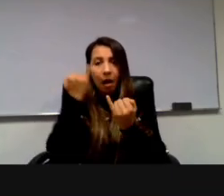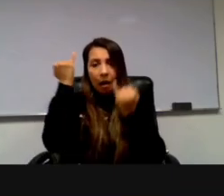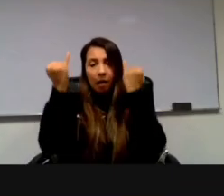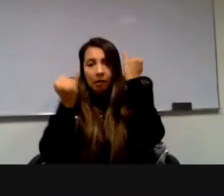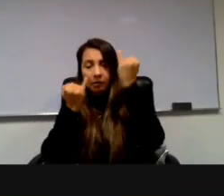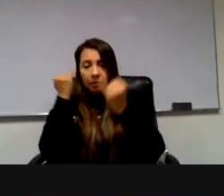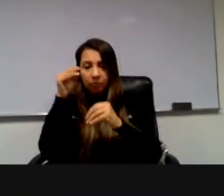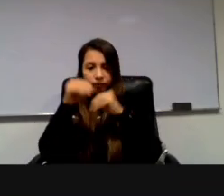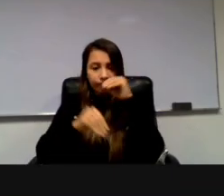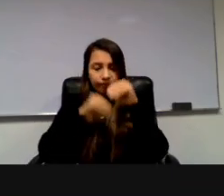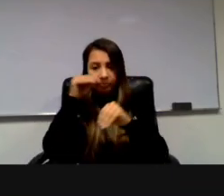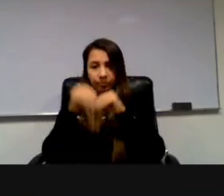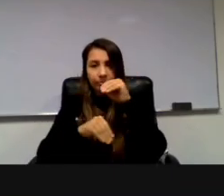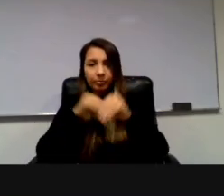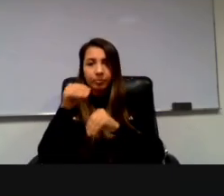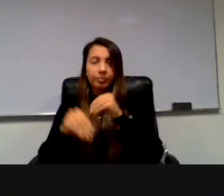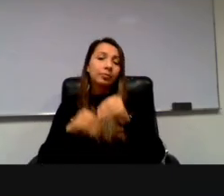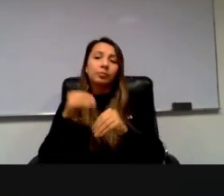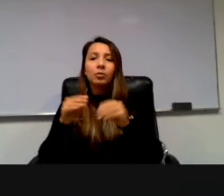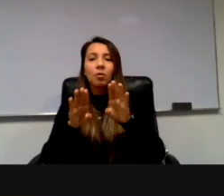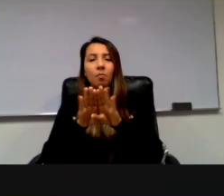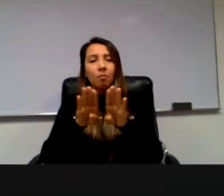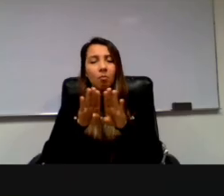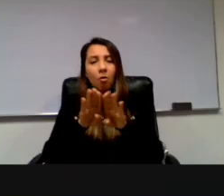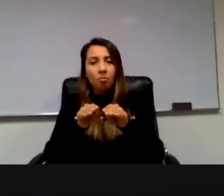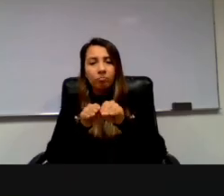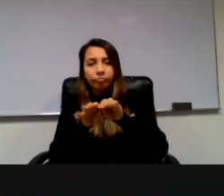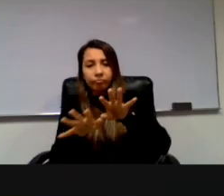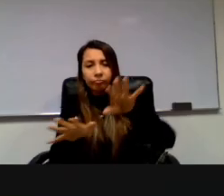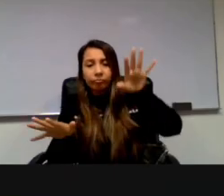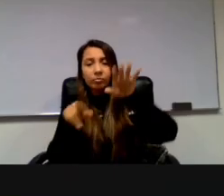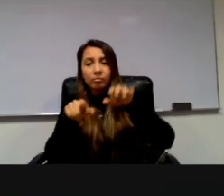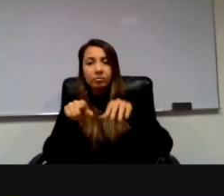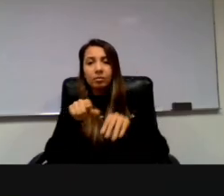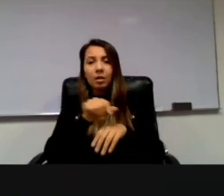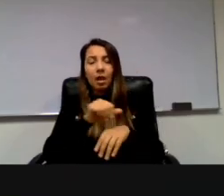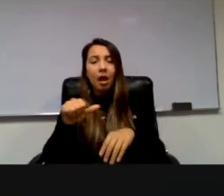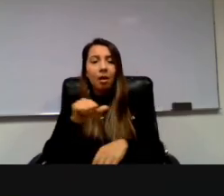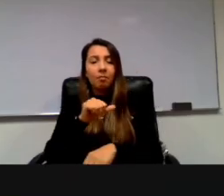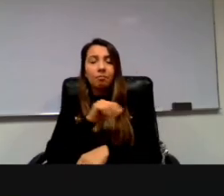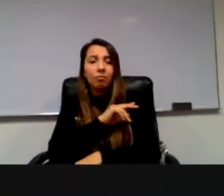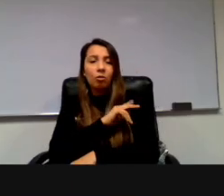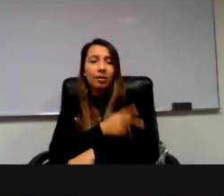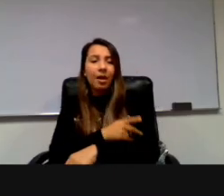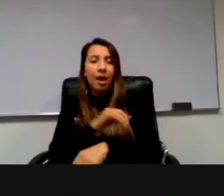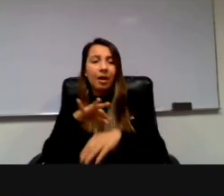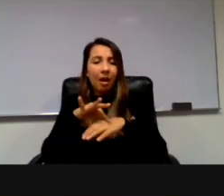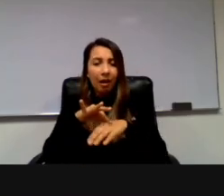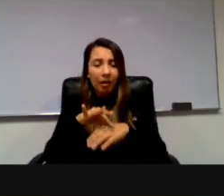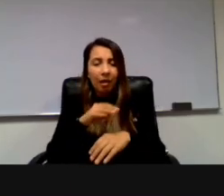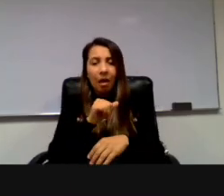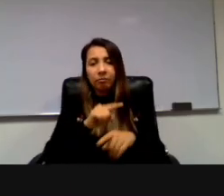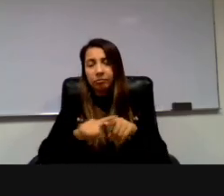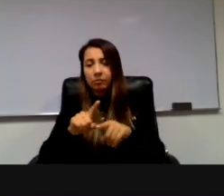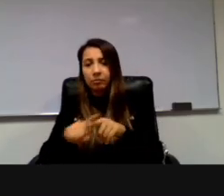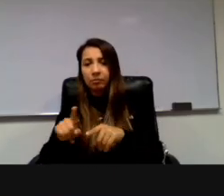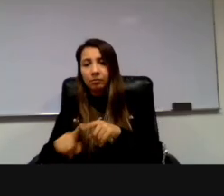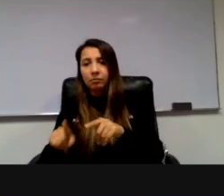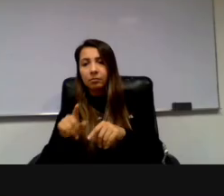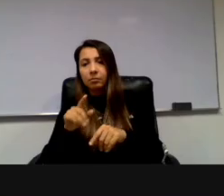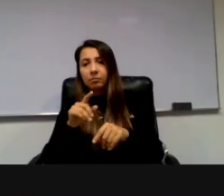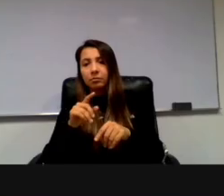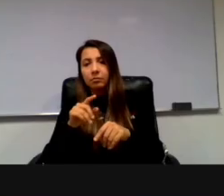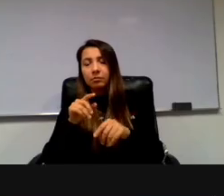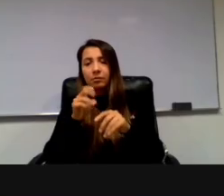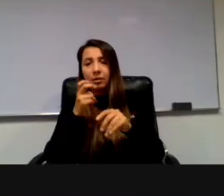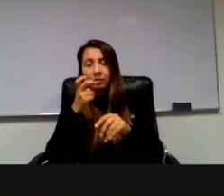árboles evolutivos de las proteínas, ¿no? Y entonces vemos aquí uno de los primeros árboles evolutivos por Margoliouth. Y la ventaja